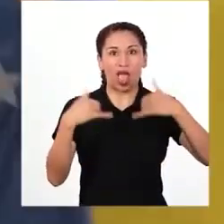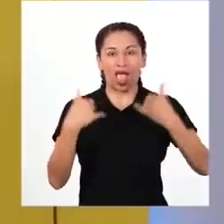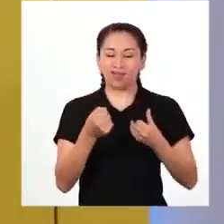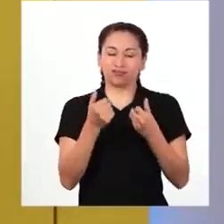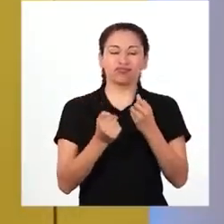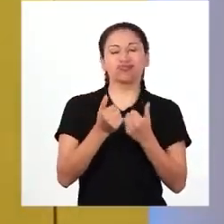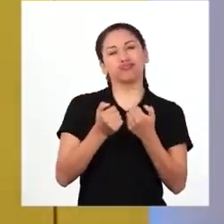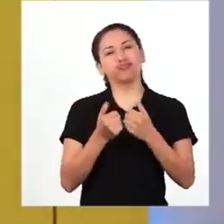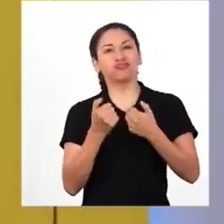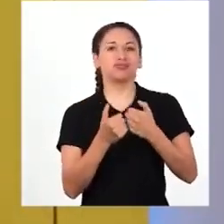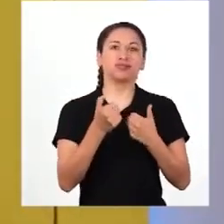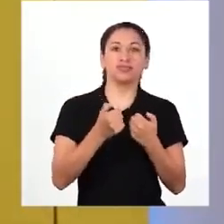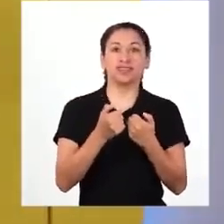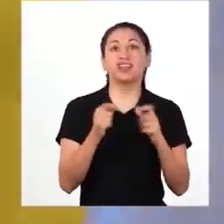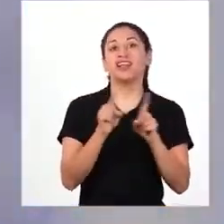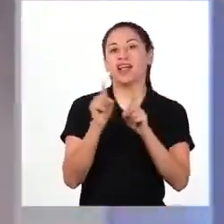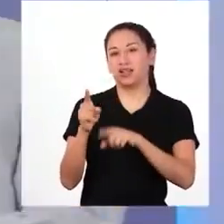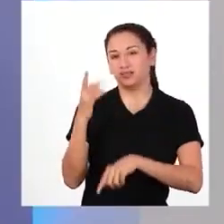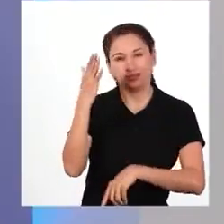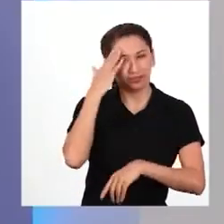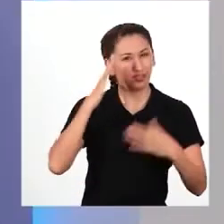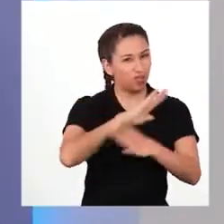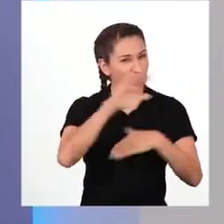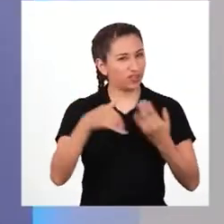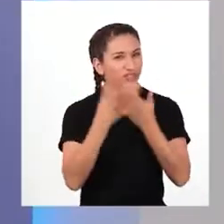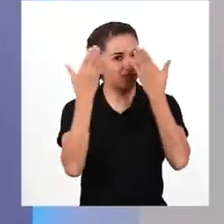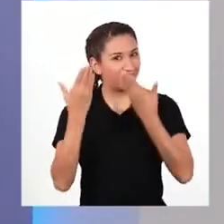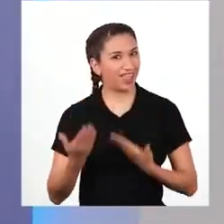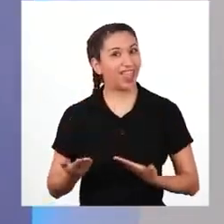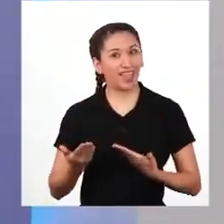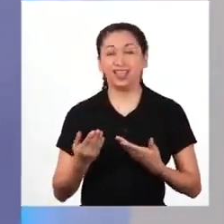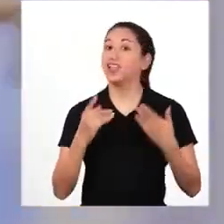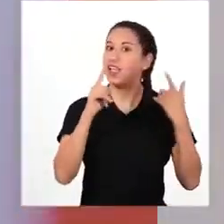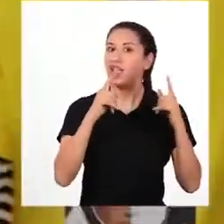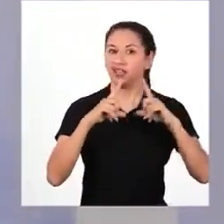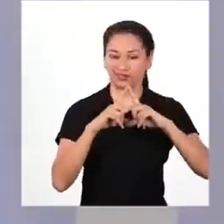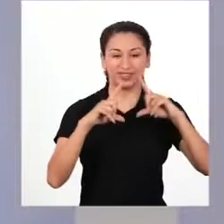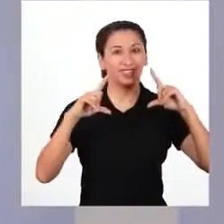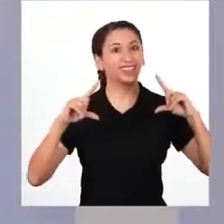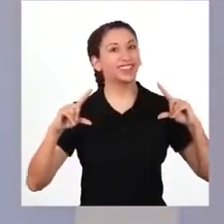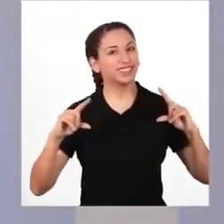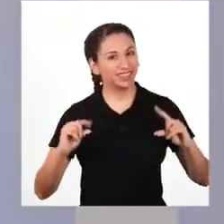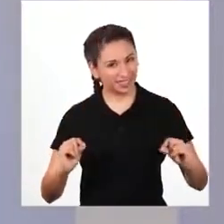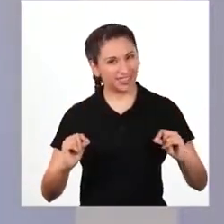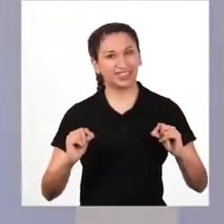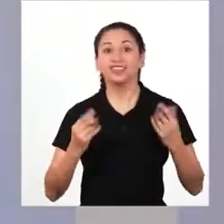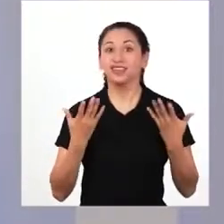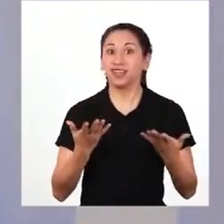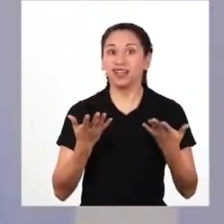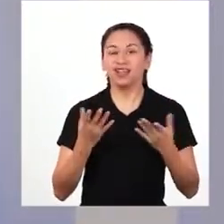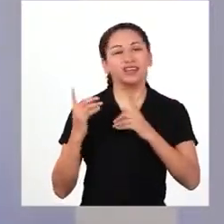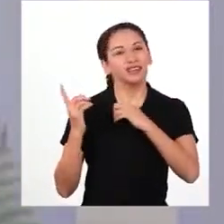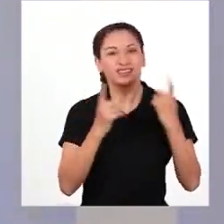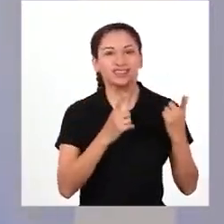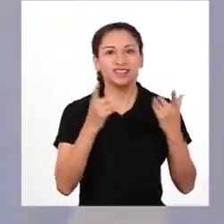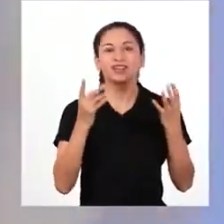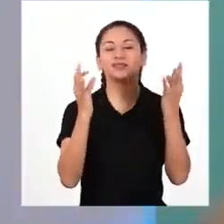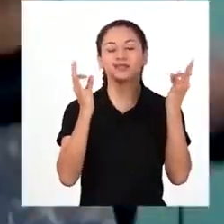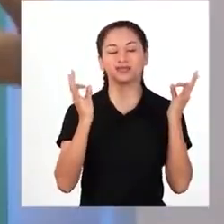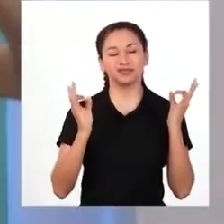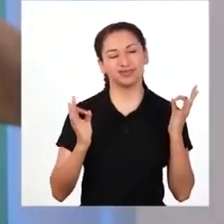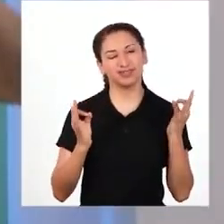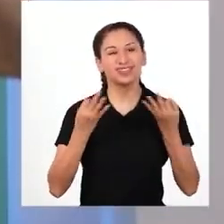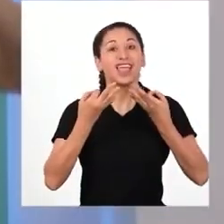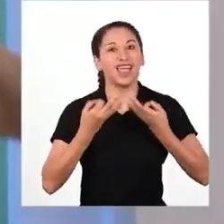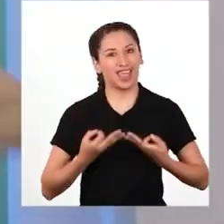Mario el gamer. Y aquí ves, el señor sabe todo. También es Otaku, el honorable japonés y